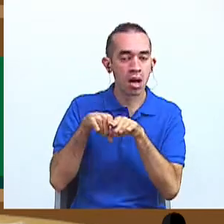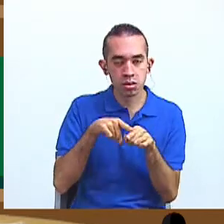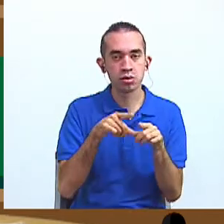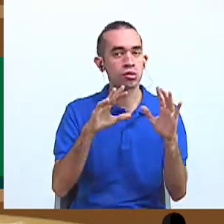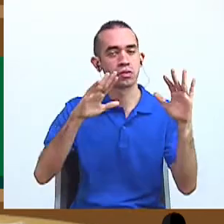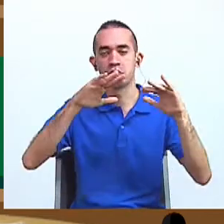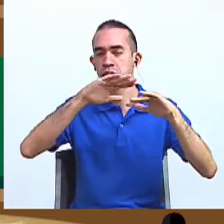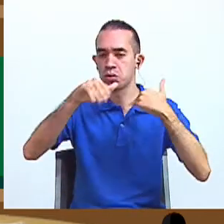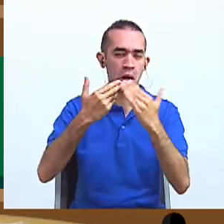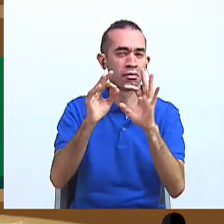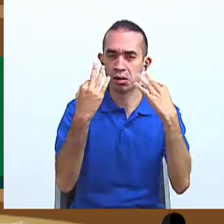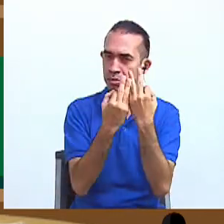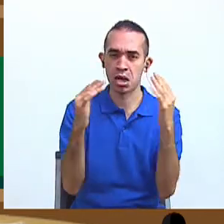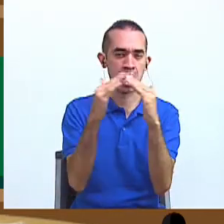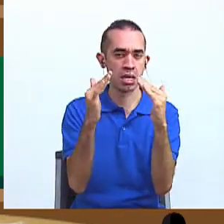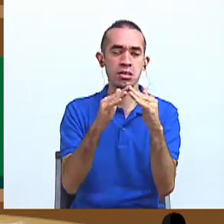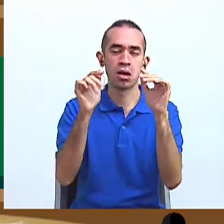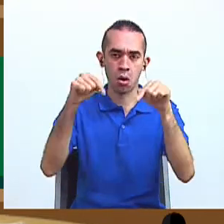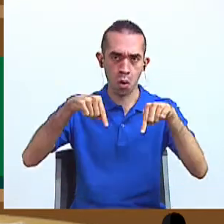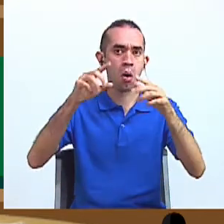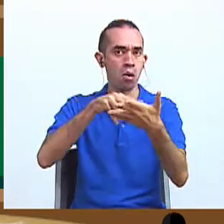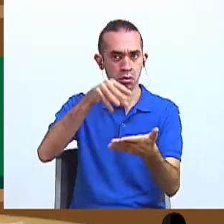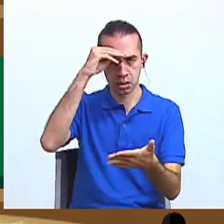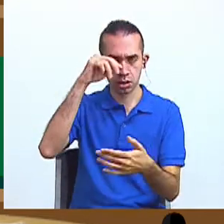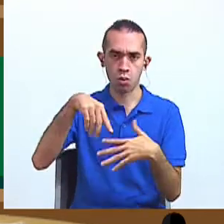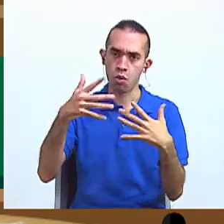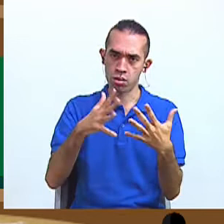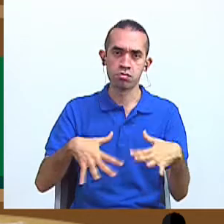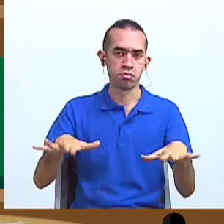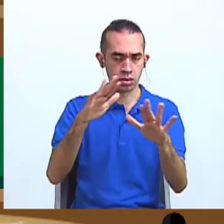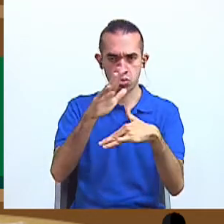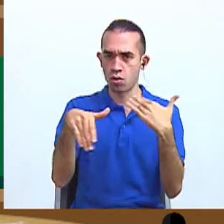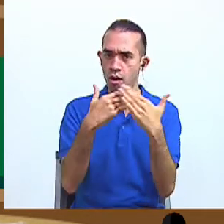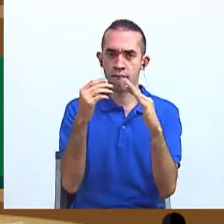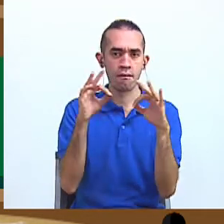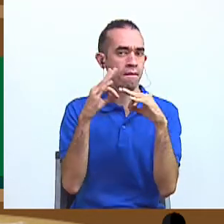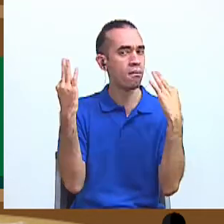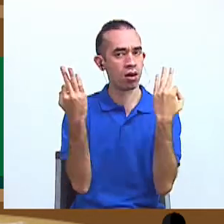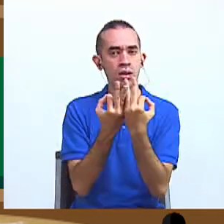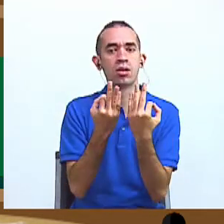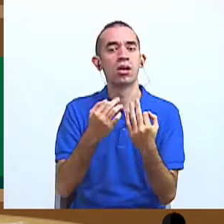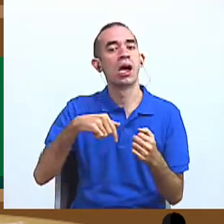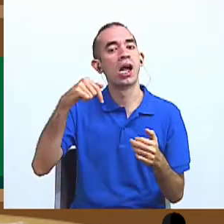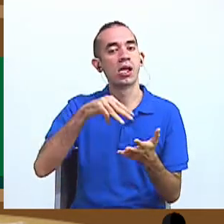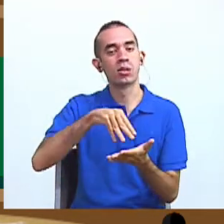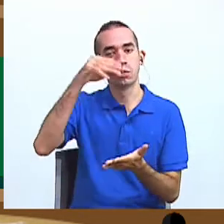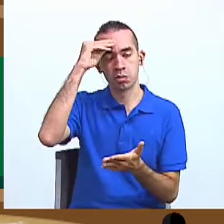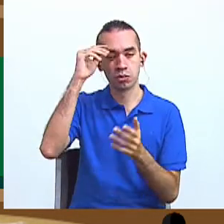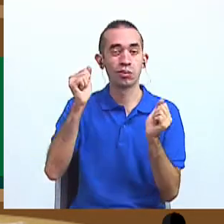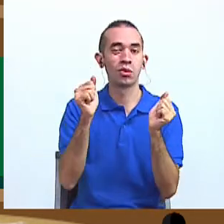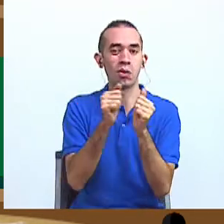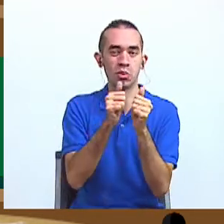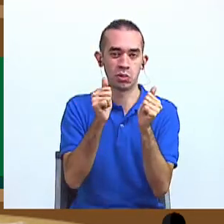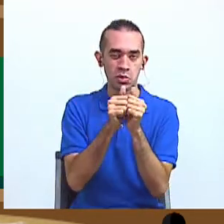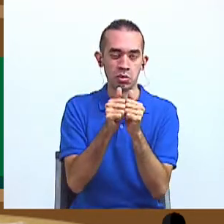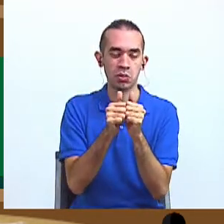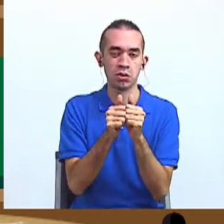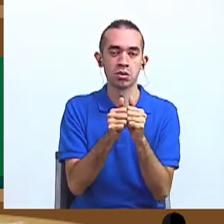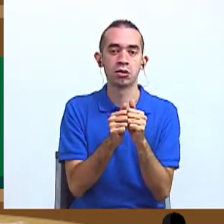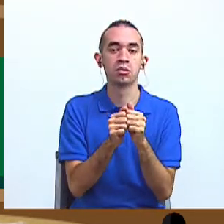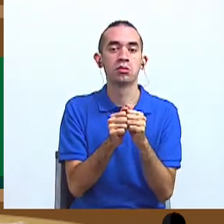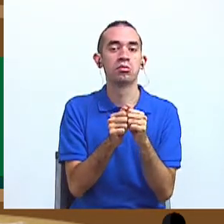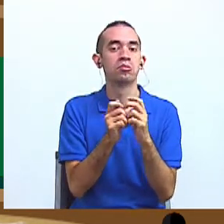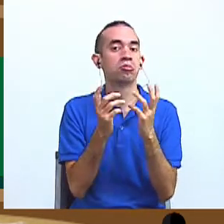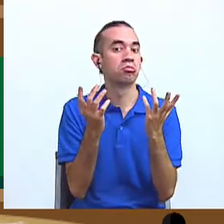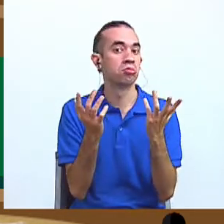vamos a aprender, porque sí, este es un espacio para toda la familia. Aquí aprendemos juntos. Pero ¿qué les parece si